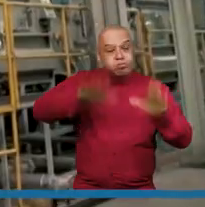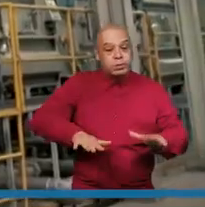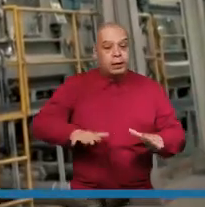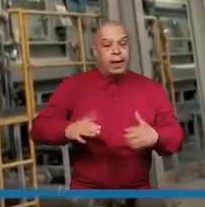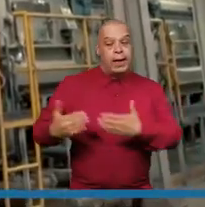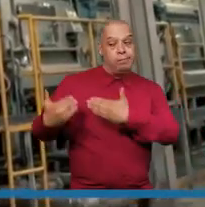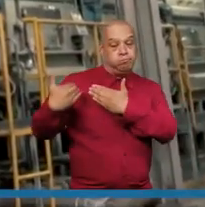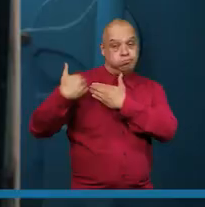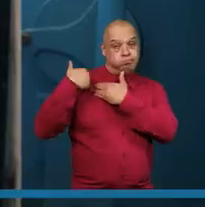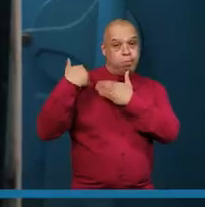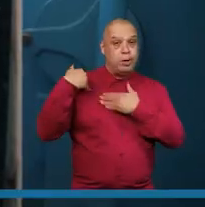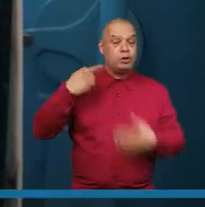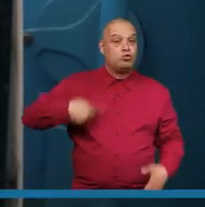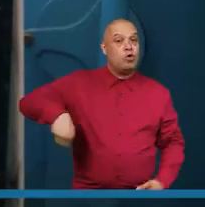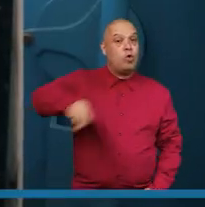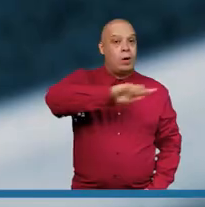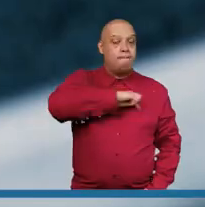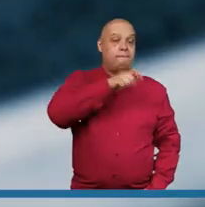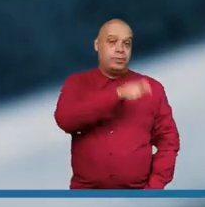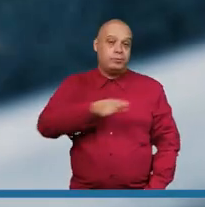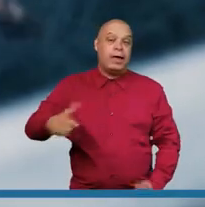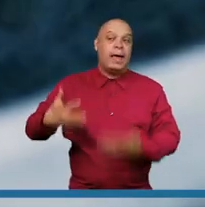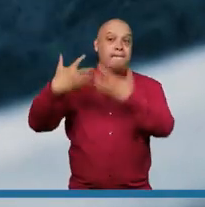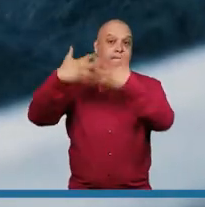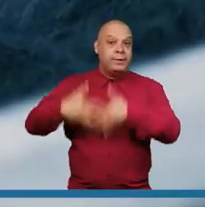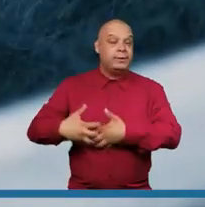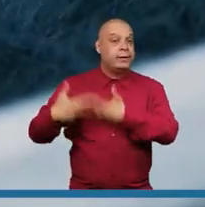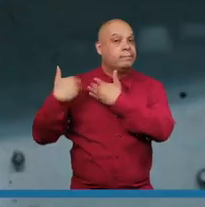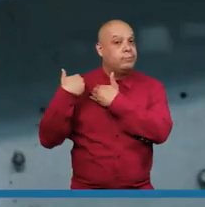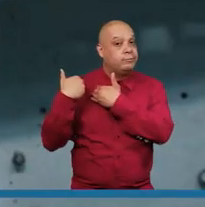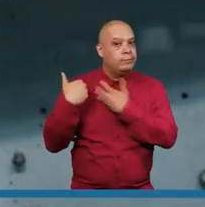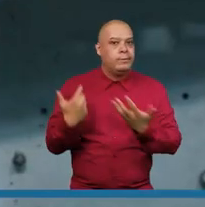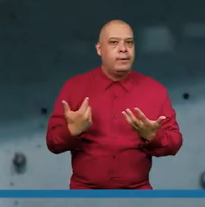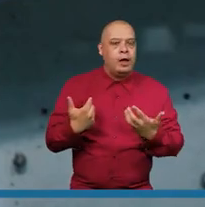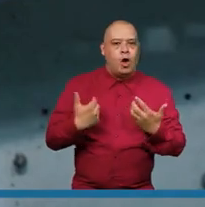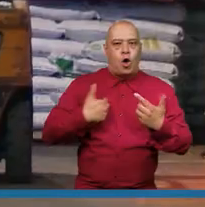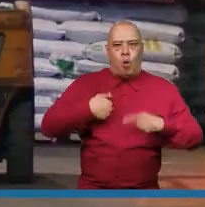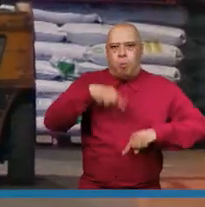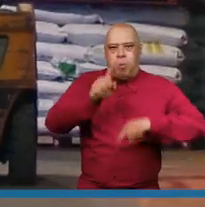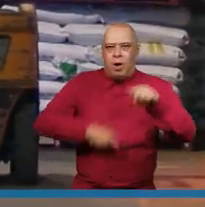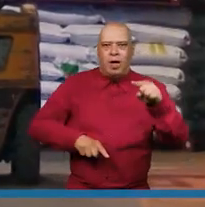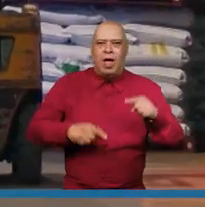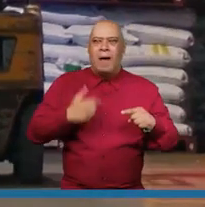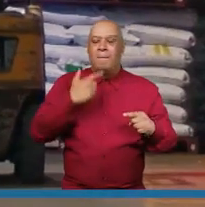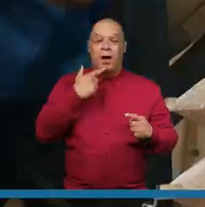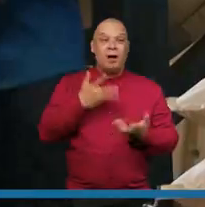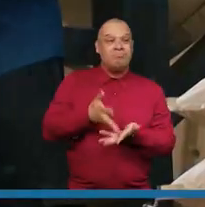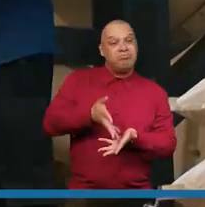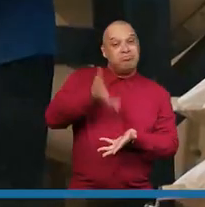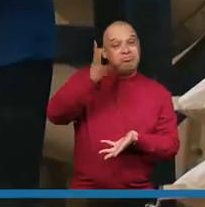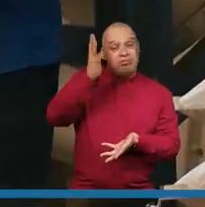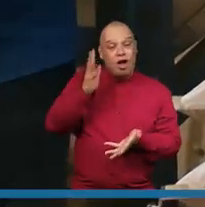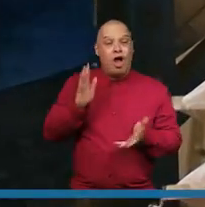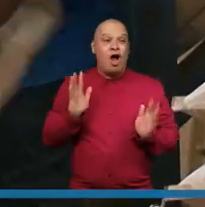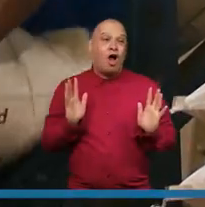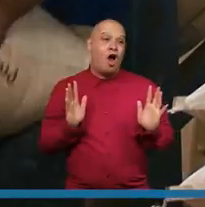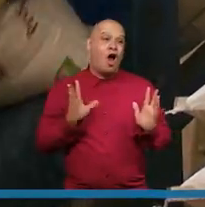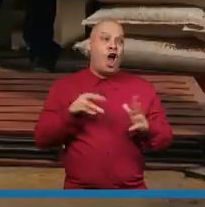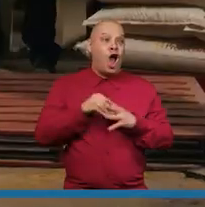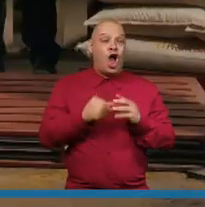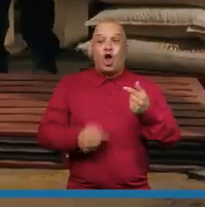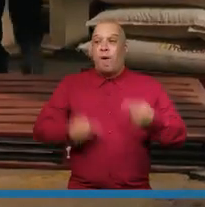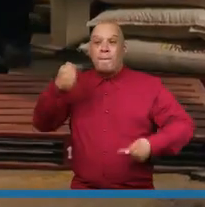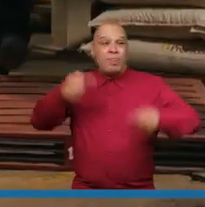Habitat hablar de la corresponsabilidad que tenemos los empresarios. Los empresarios ya no podemos hablar